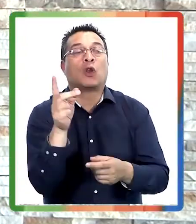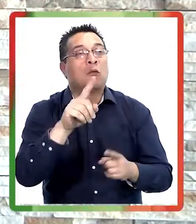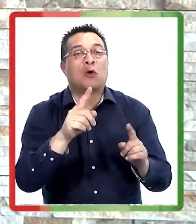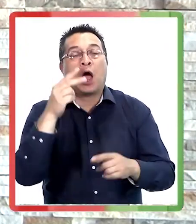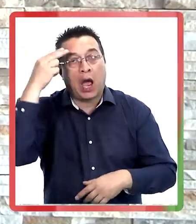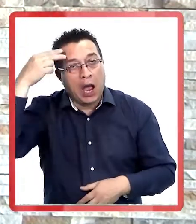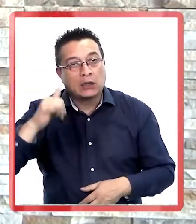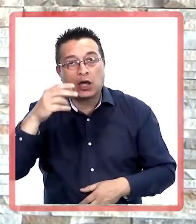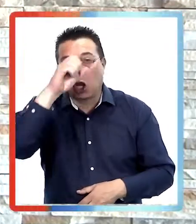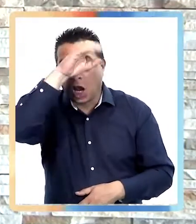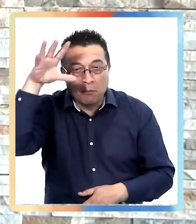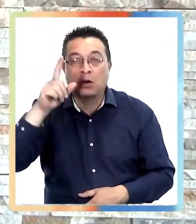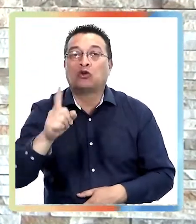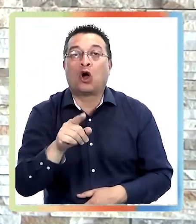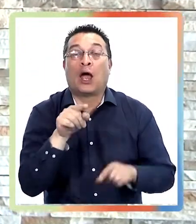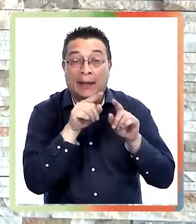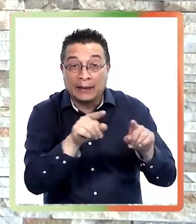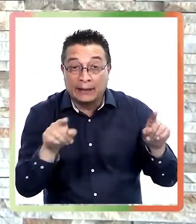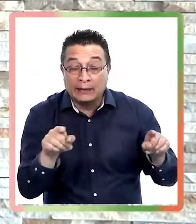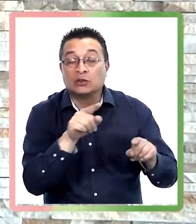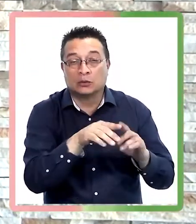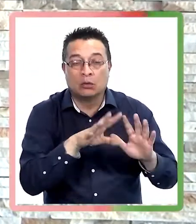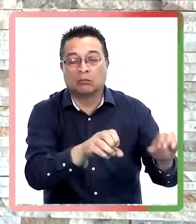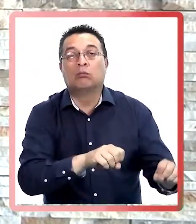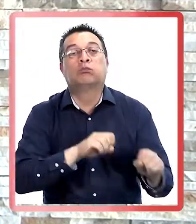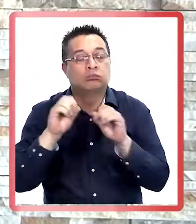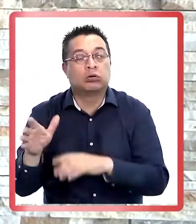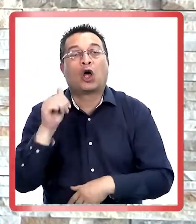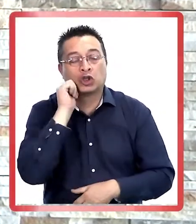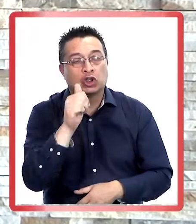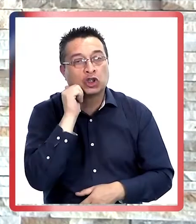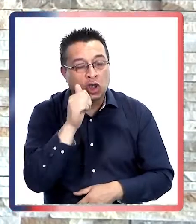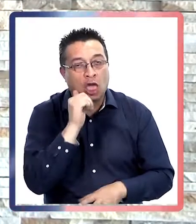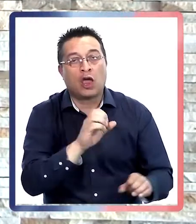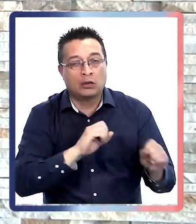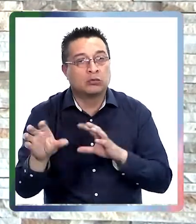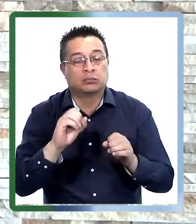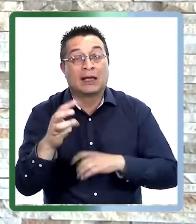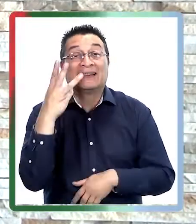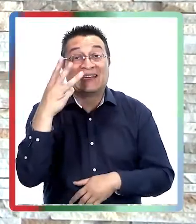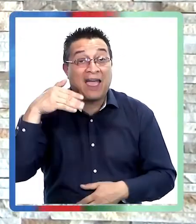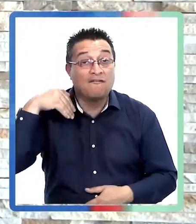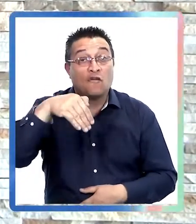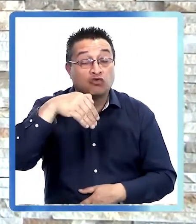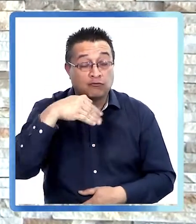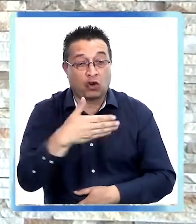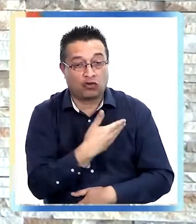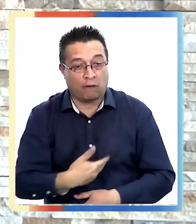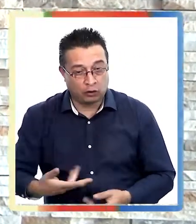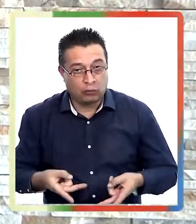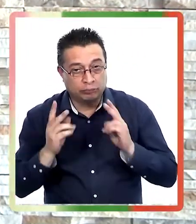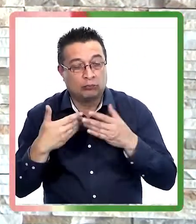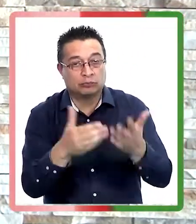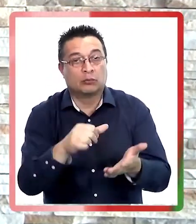venezolanos, haitianos o colombianos, que son de todas maneras trasladados diariamente, al menos con 3 buses dispuestos por el